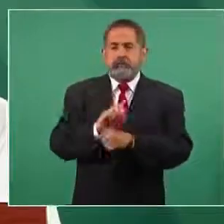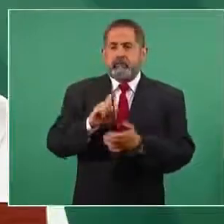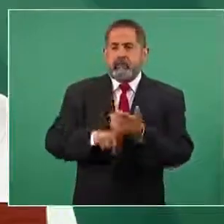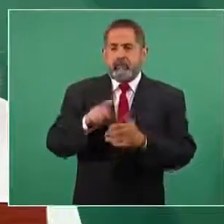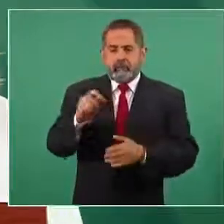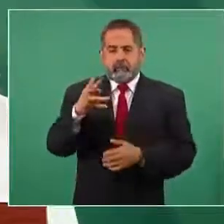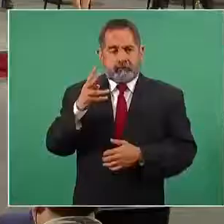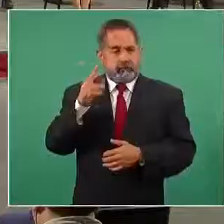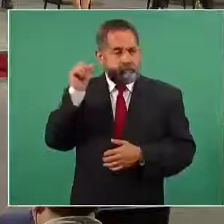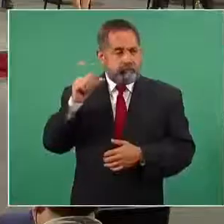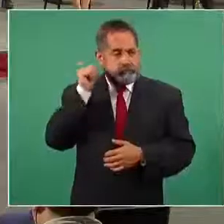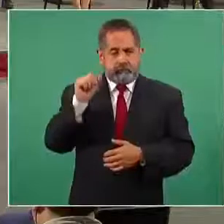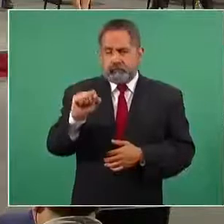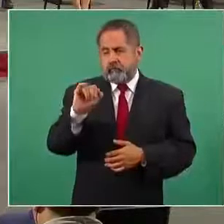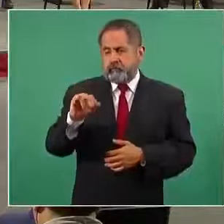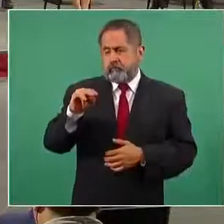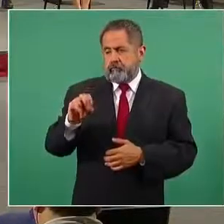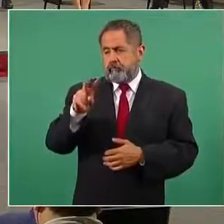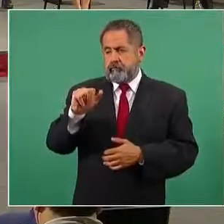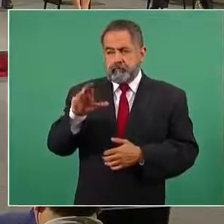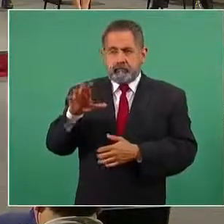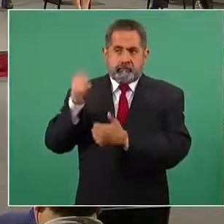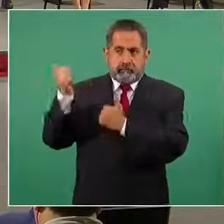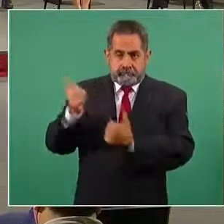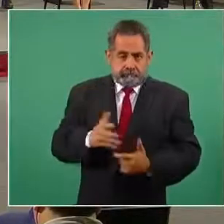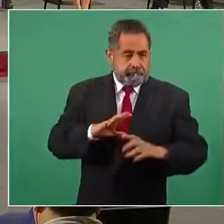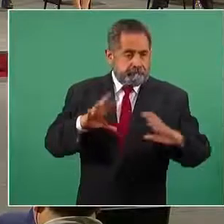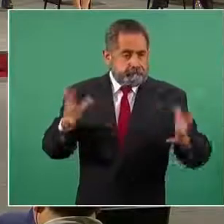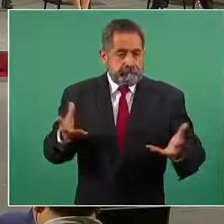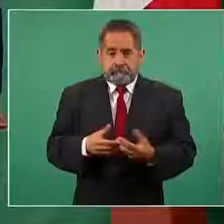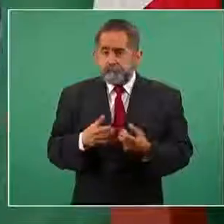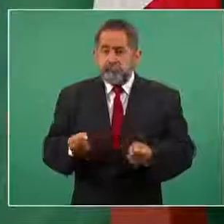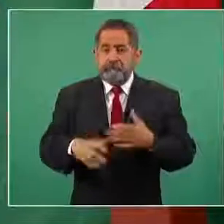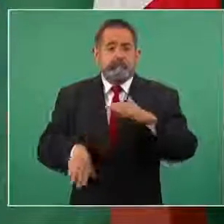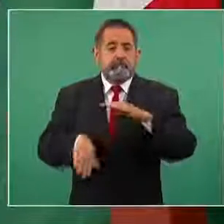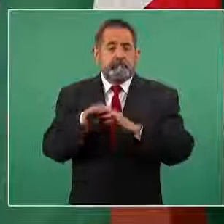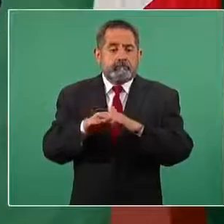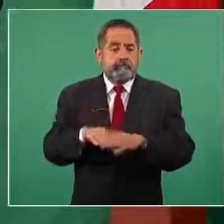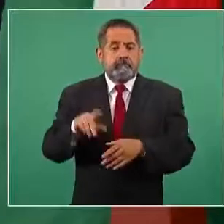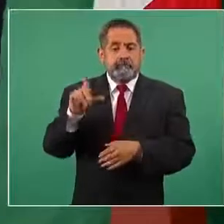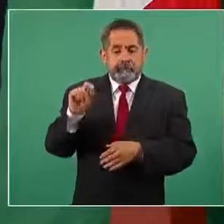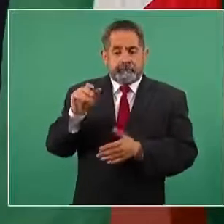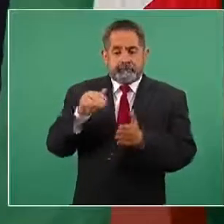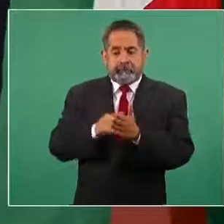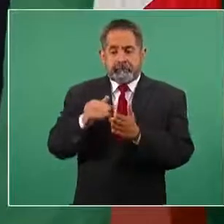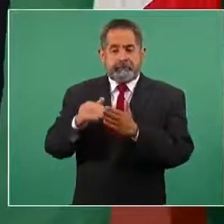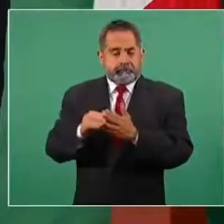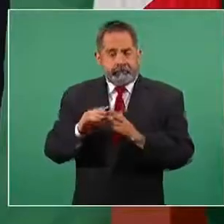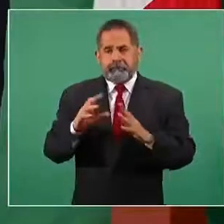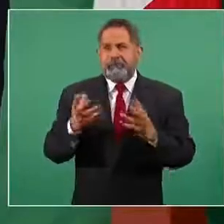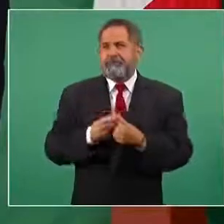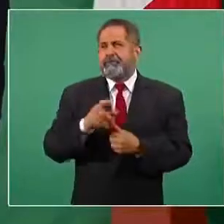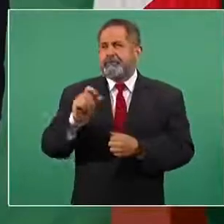abril de Sinovac. Esto nos permitió llegar a más de 20 millones de dosis,